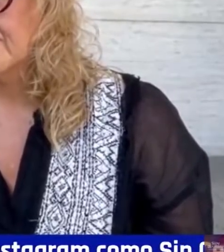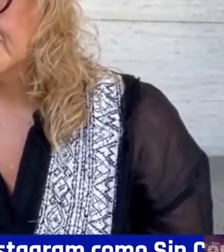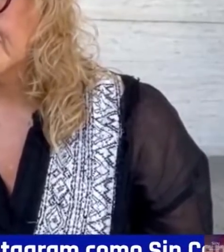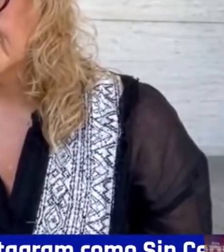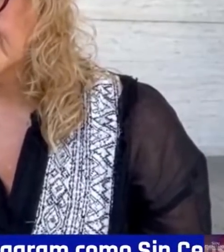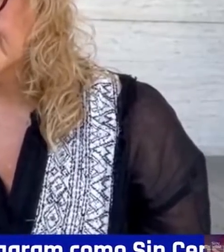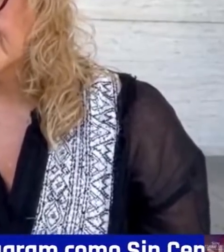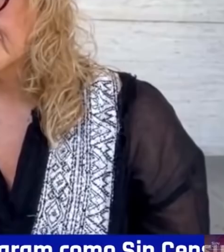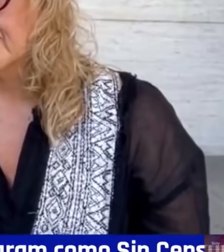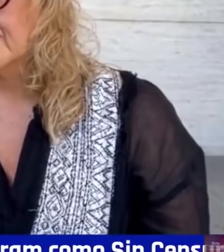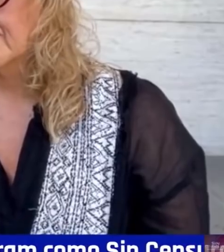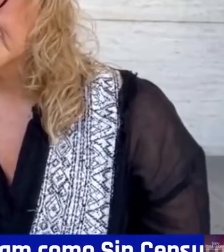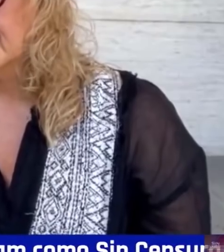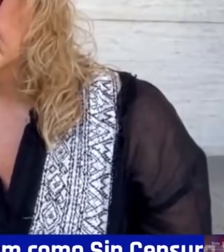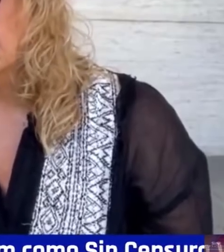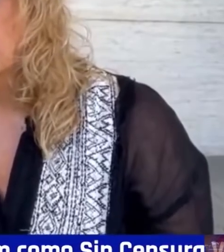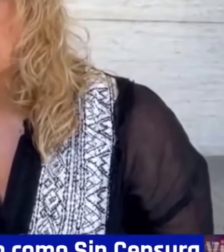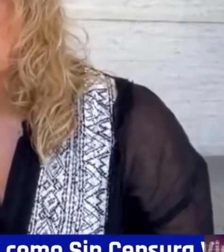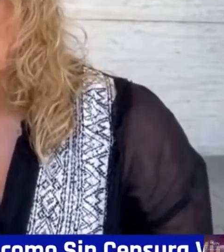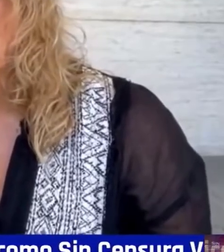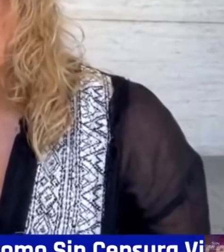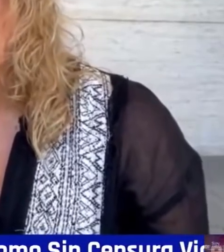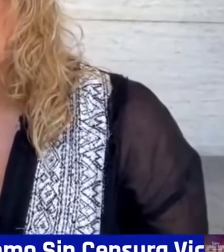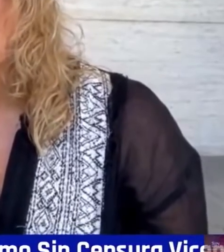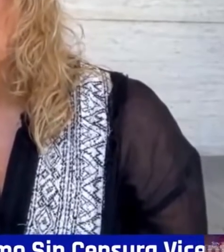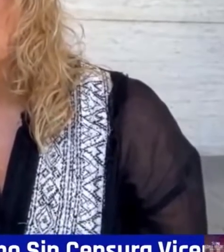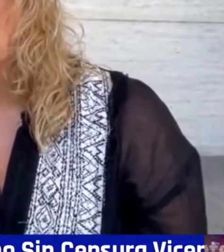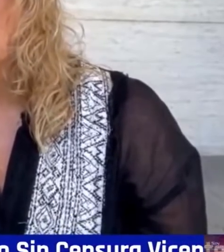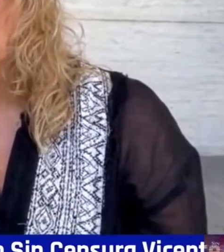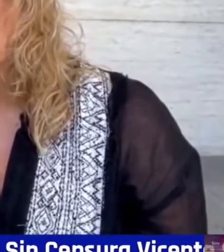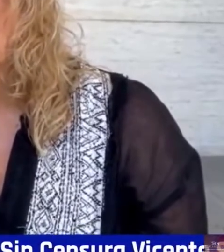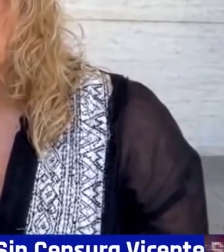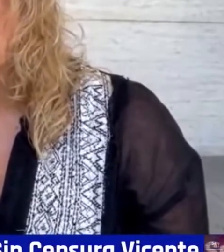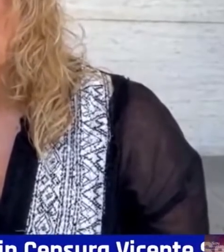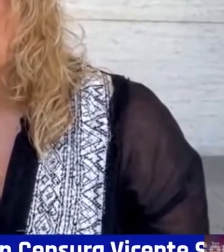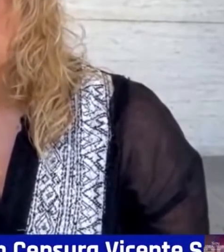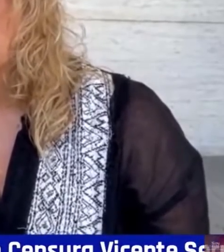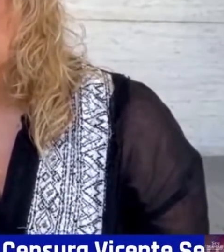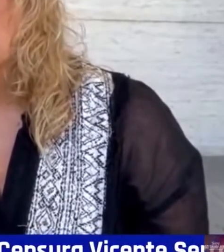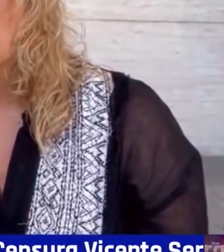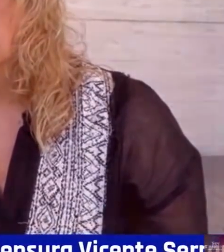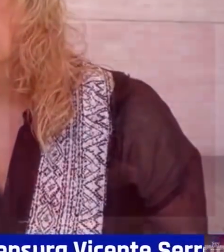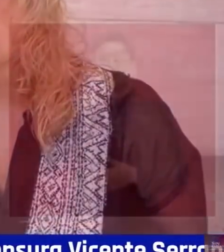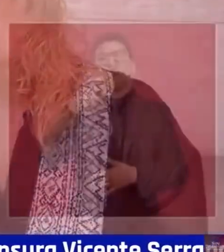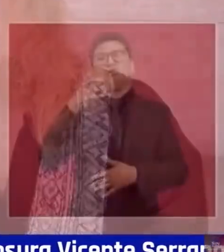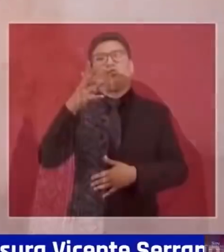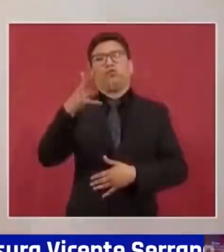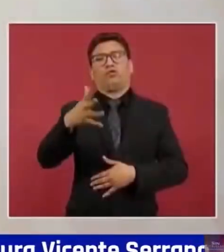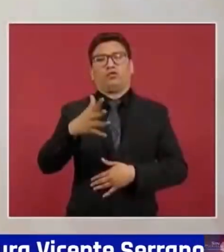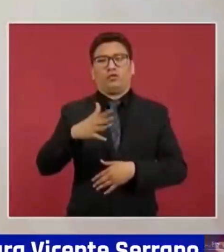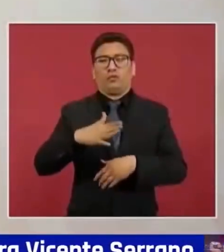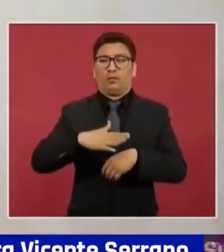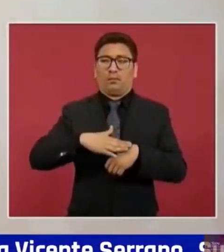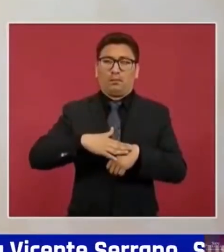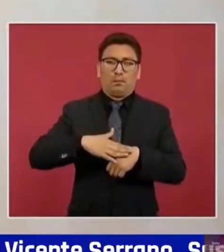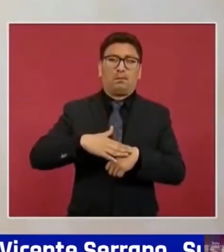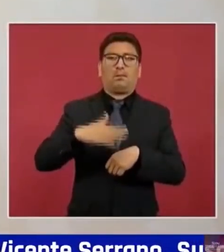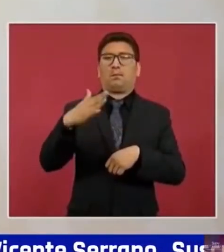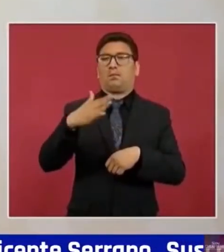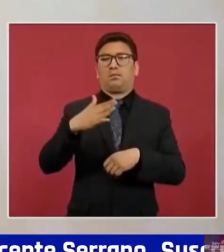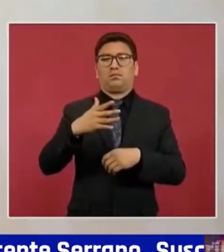yo, María de los Ángeles Huerta del Río, porque el presidente se ha detenido mucho en hablar de un golpe